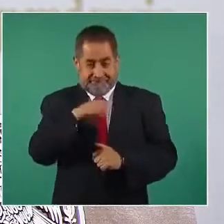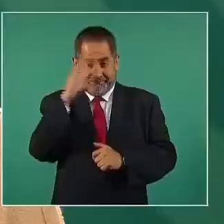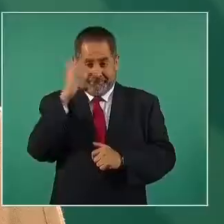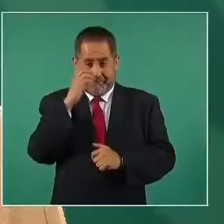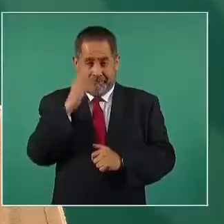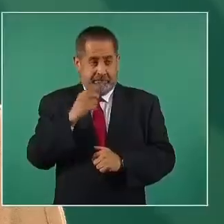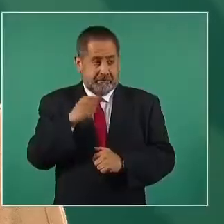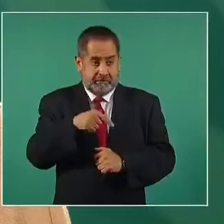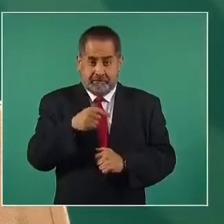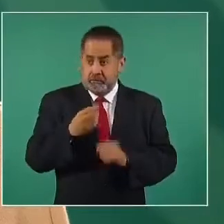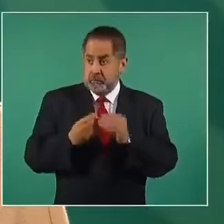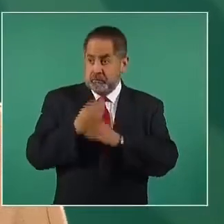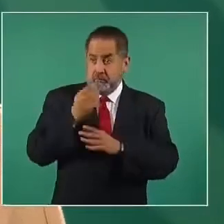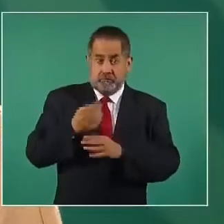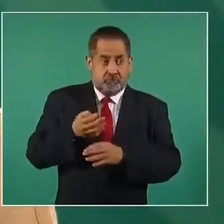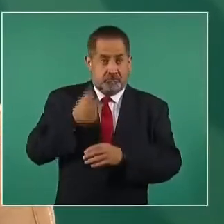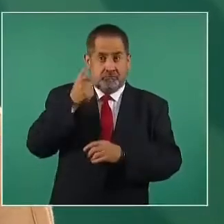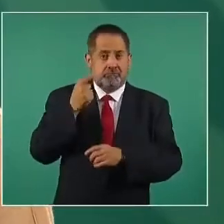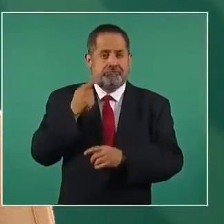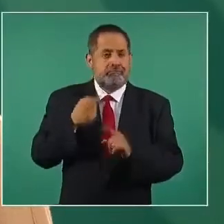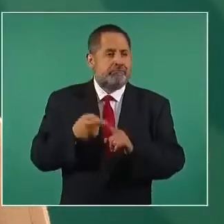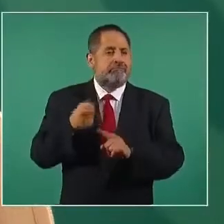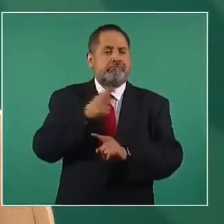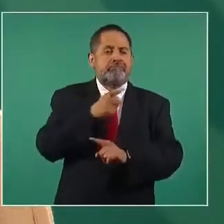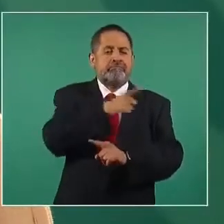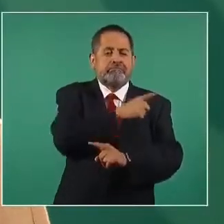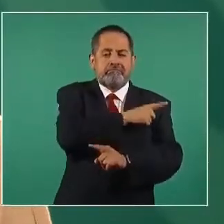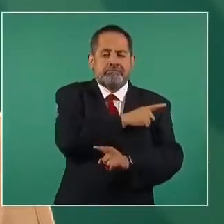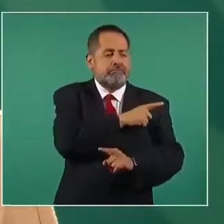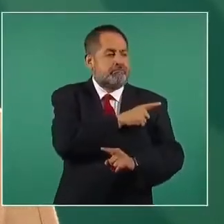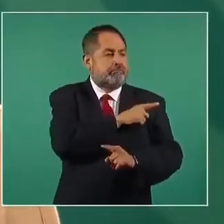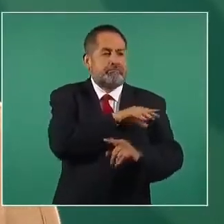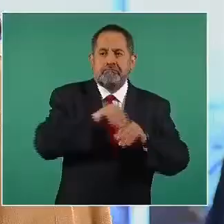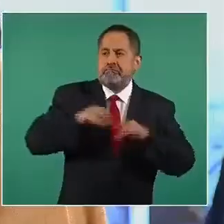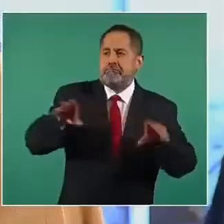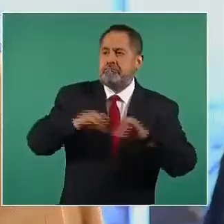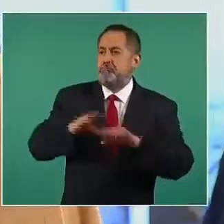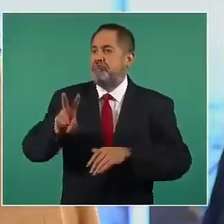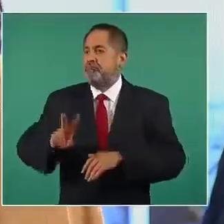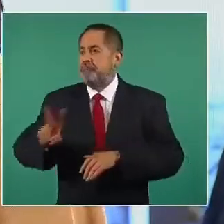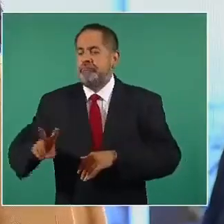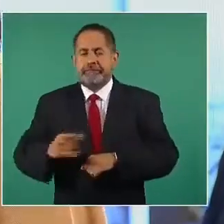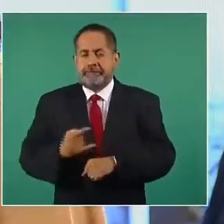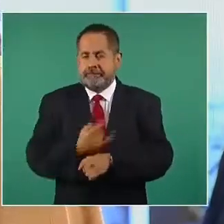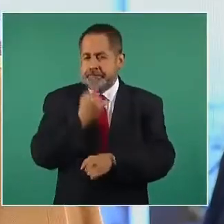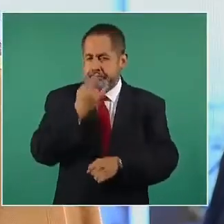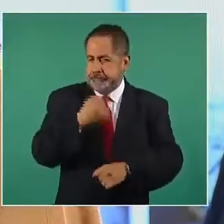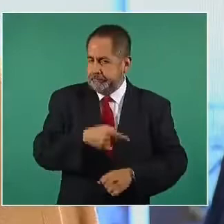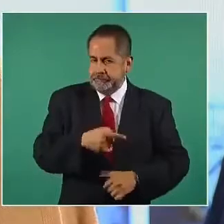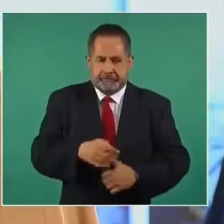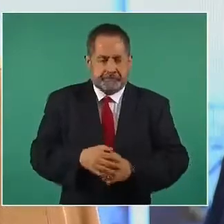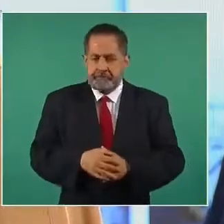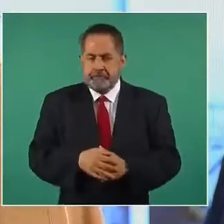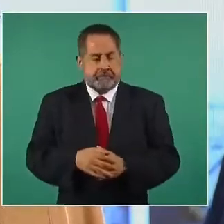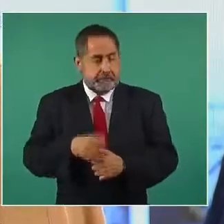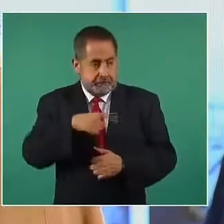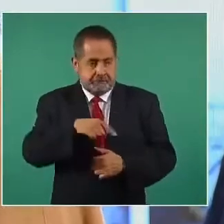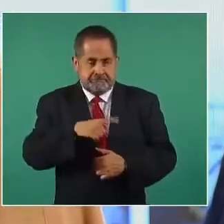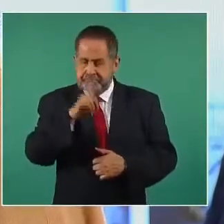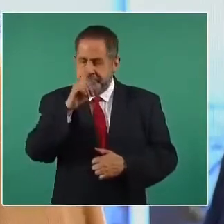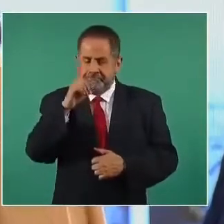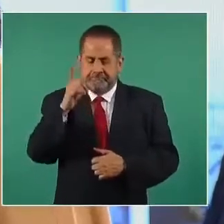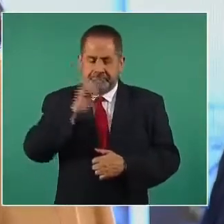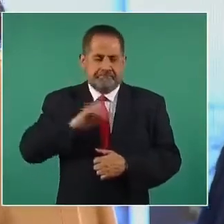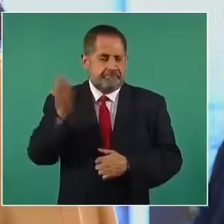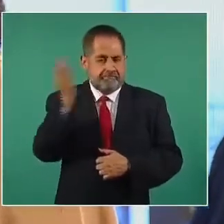a través de redes sociales y hacen pasar la información como cierta. La información difundida es falsa.